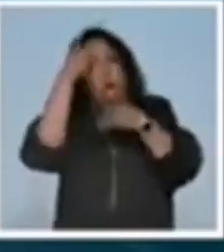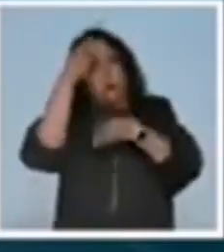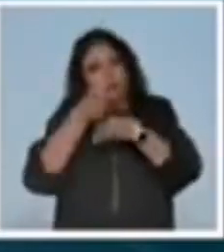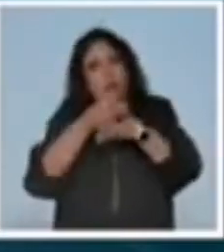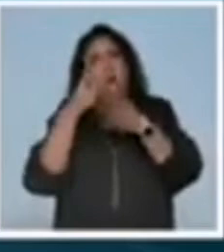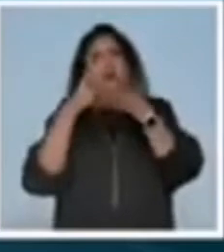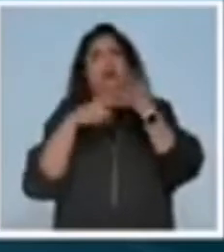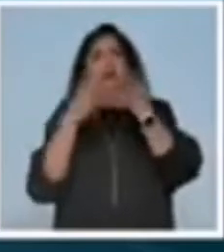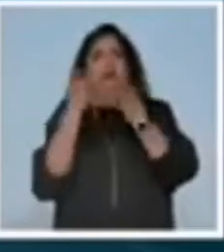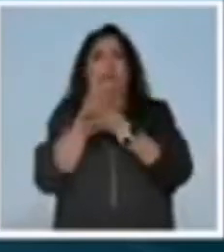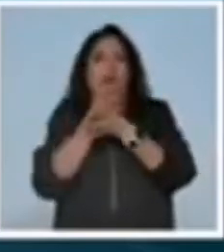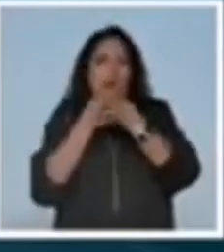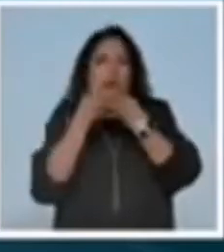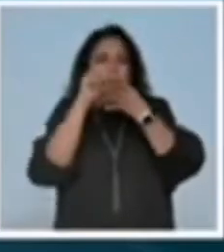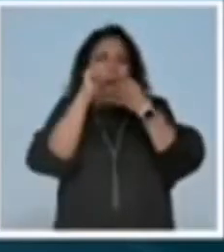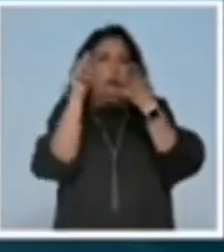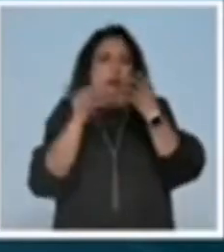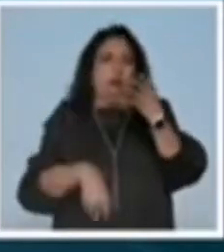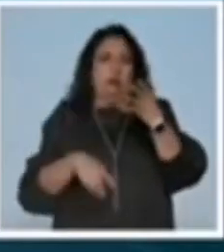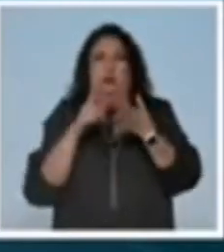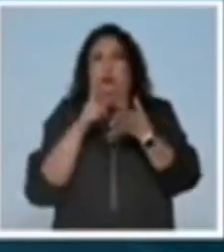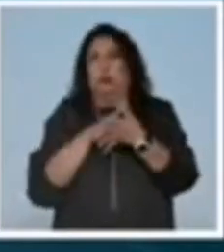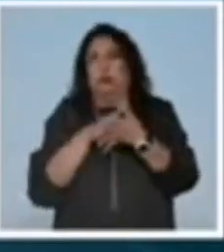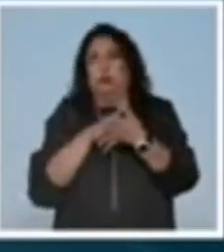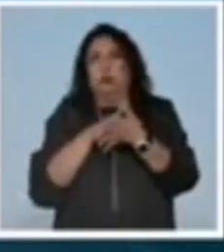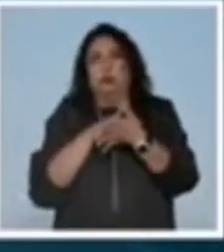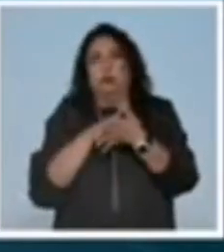dirección, en el diseño de arte,